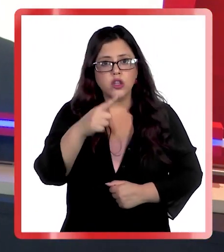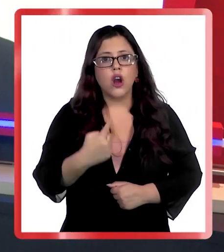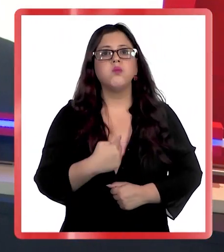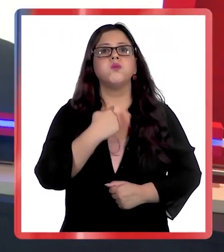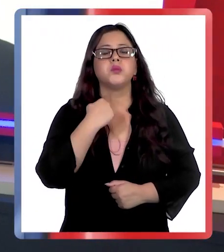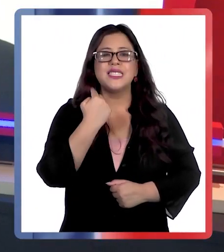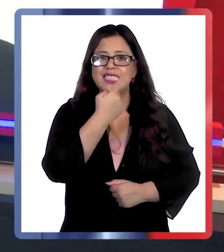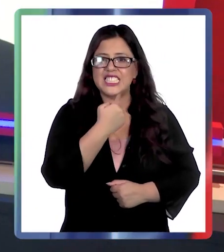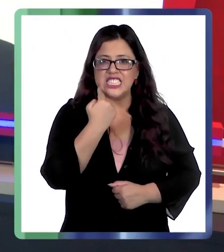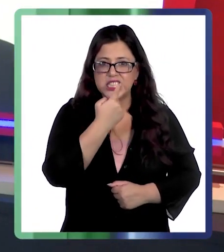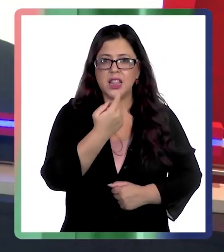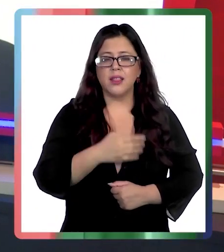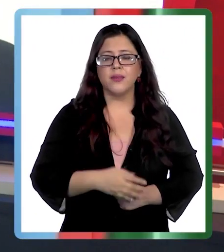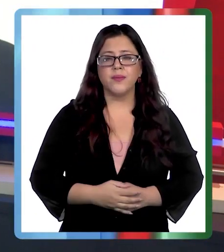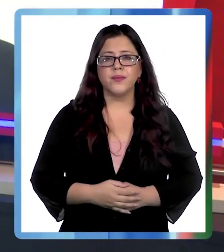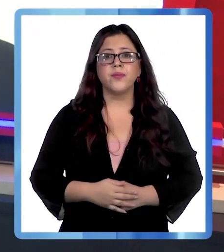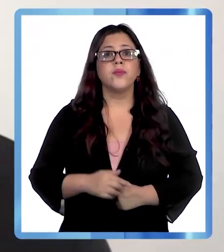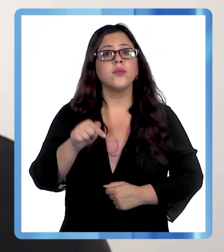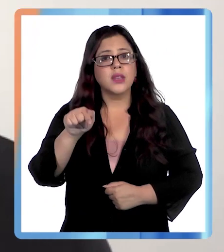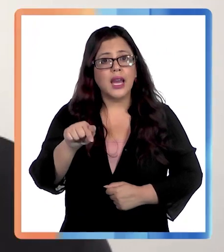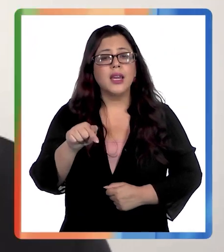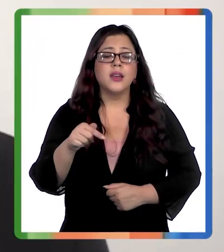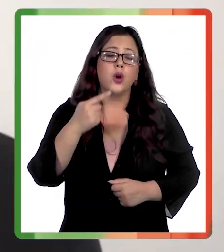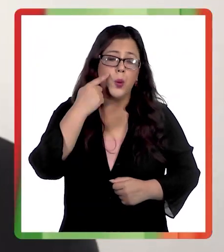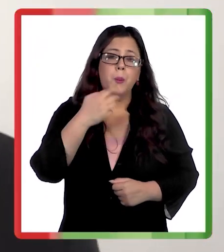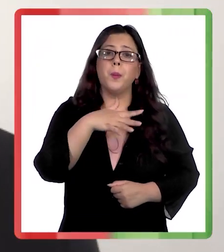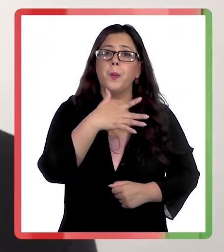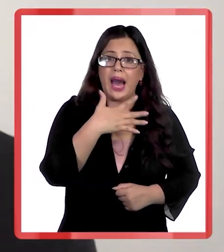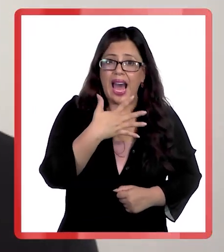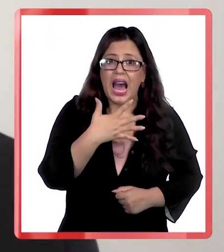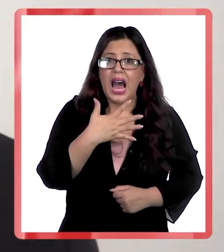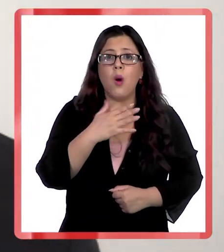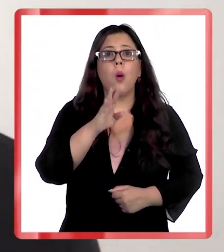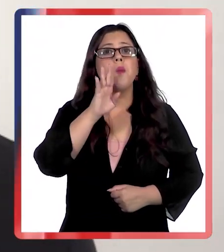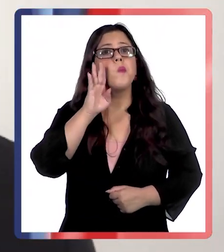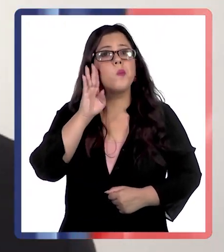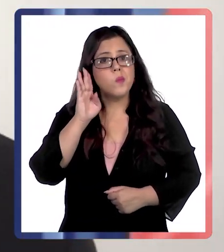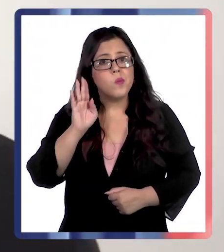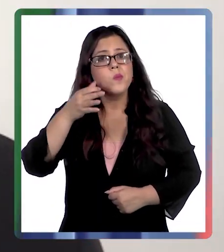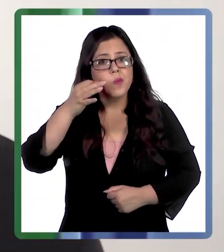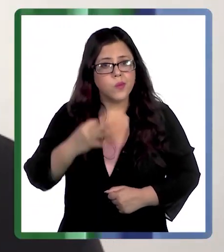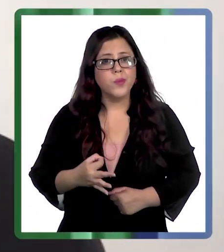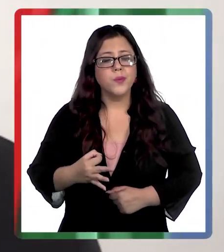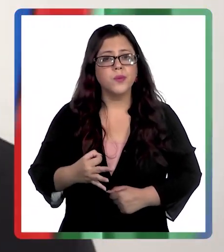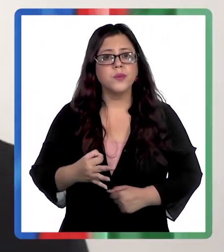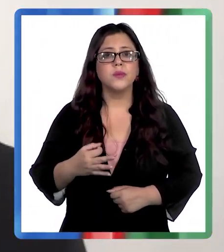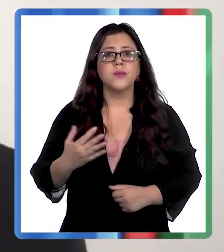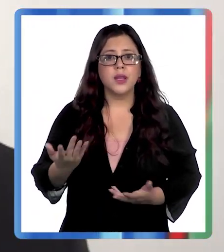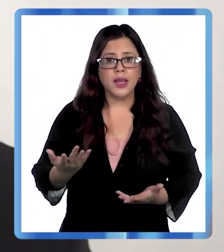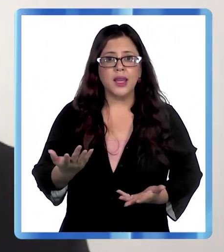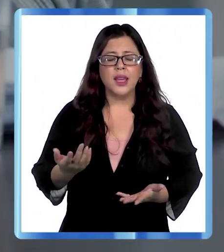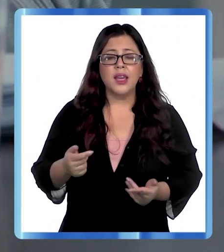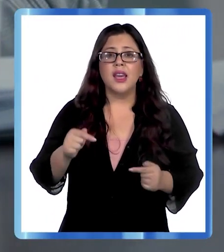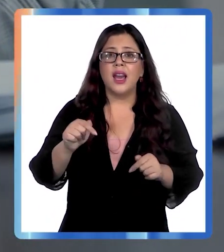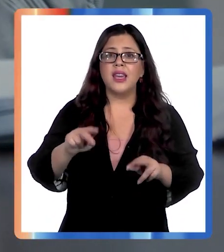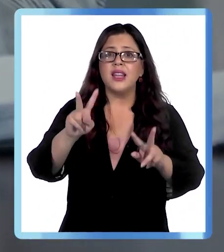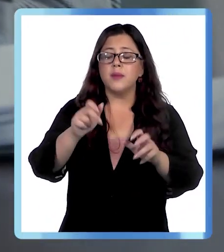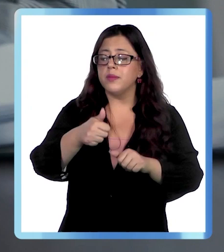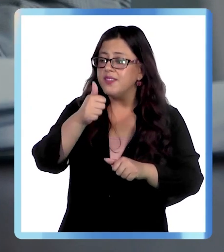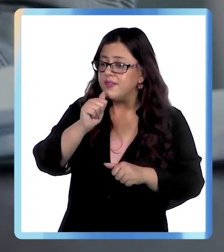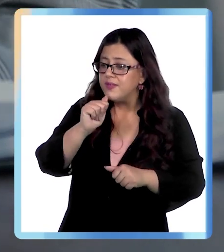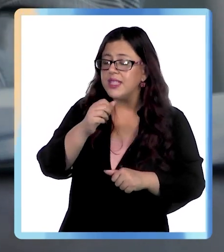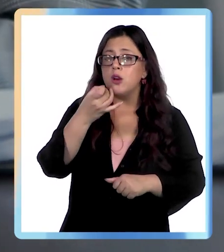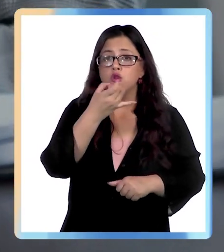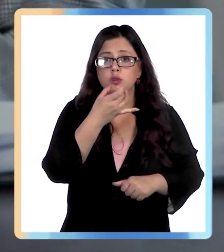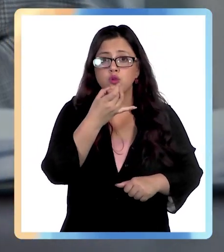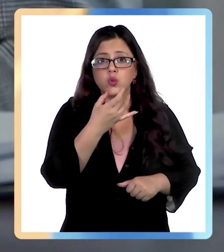azucaradas y eso daña a nuestra dentadura Qué quieres que te diga el agua agua pura agua pura purificada porque clar ente